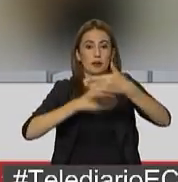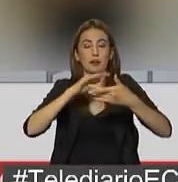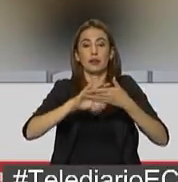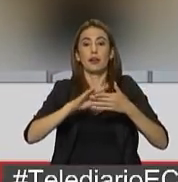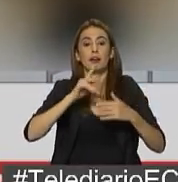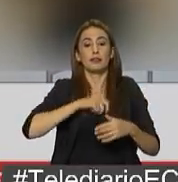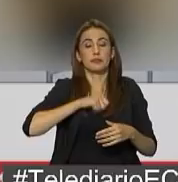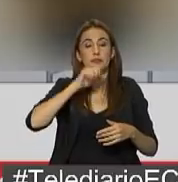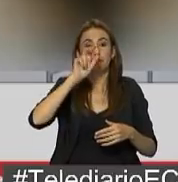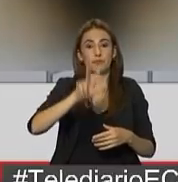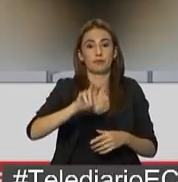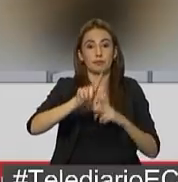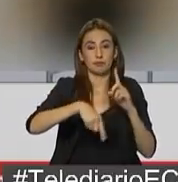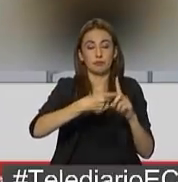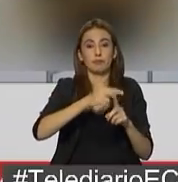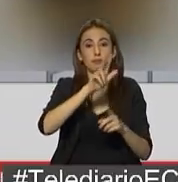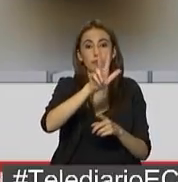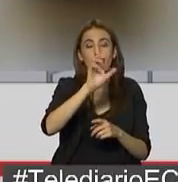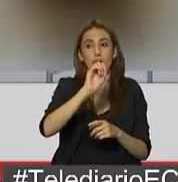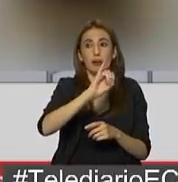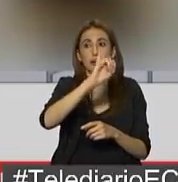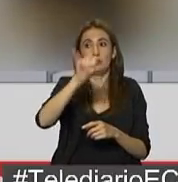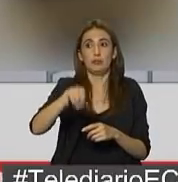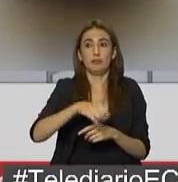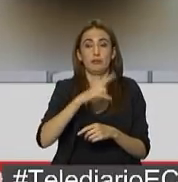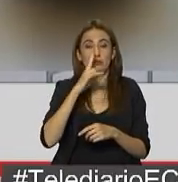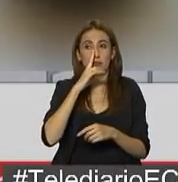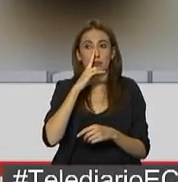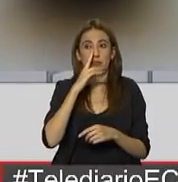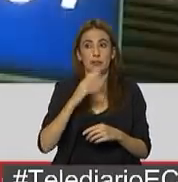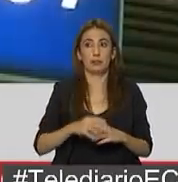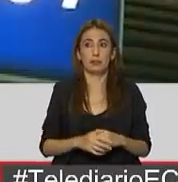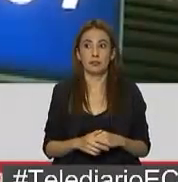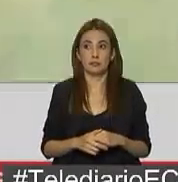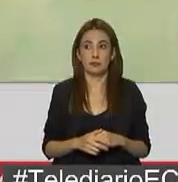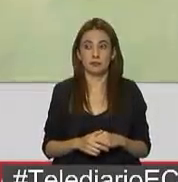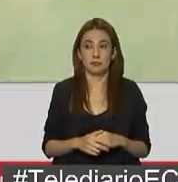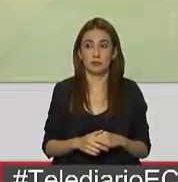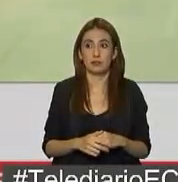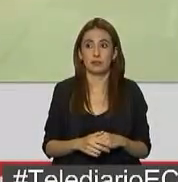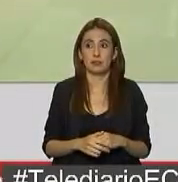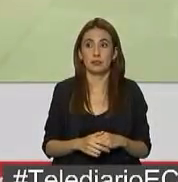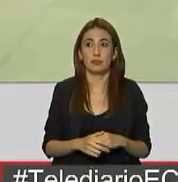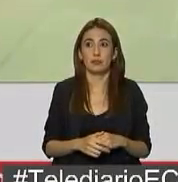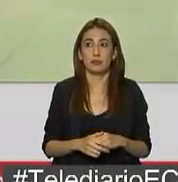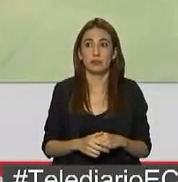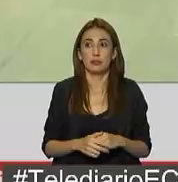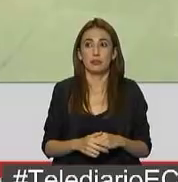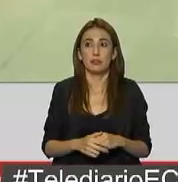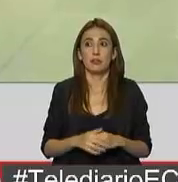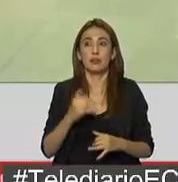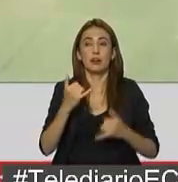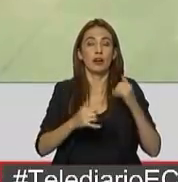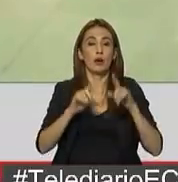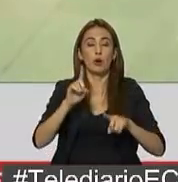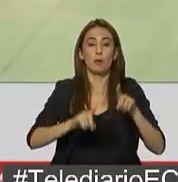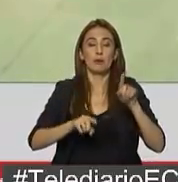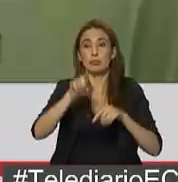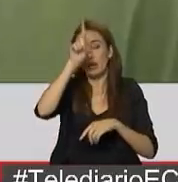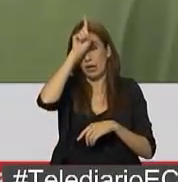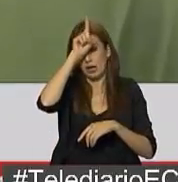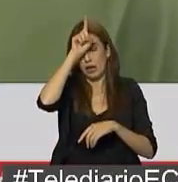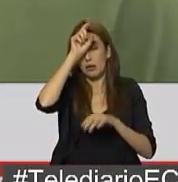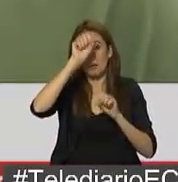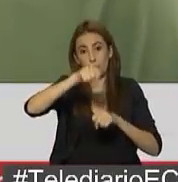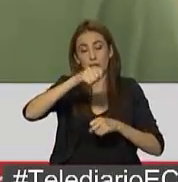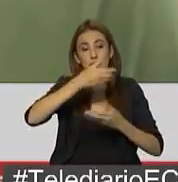hasta el 30 de junio, tal y como nos han solicitado. No obstante, desde este lunes los alemanes ya podrán viajar a